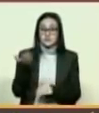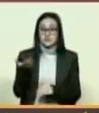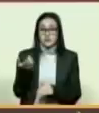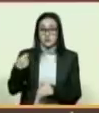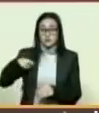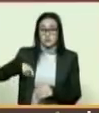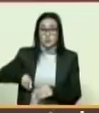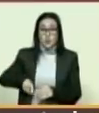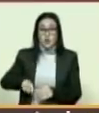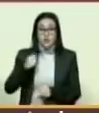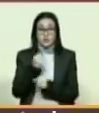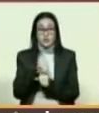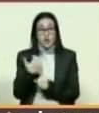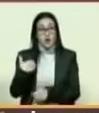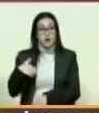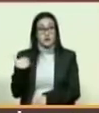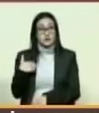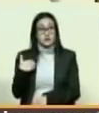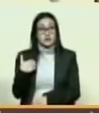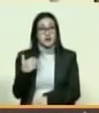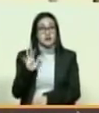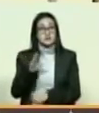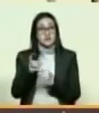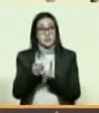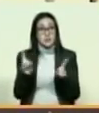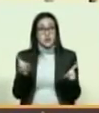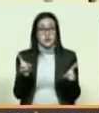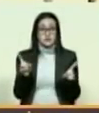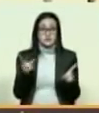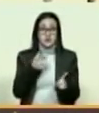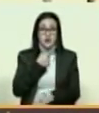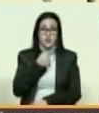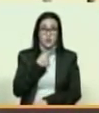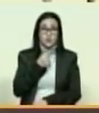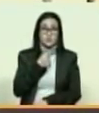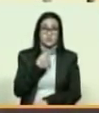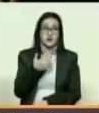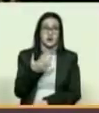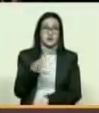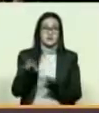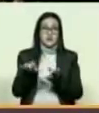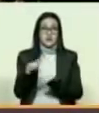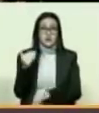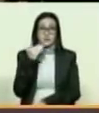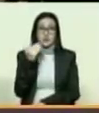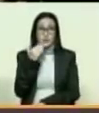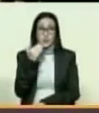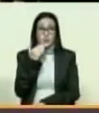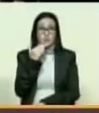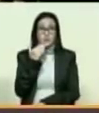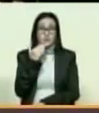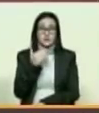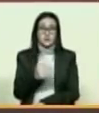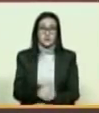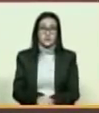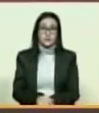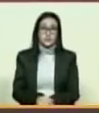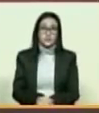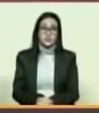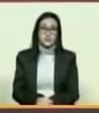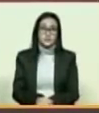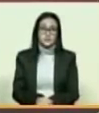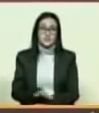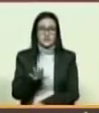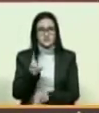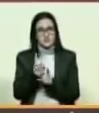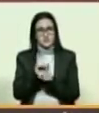trabajadores y trabajadoras de Argentina. Esa es la democracia que le gusta a Tillerson. Esa es la democracia que le gusta a Macri. Esa